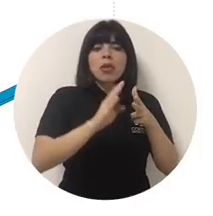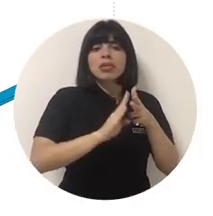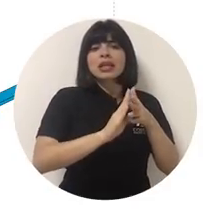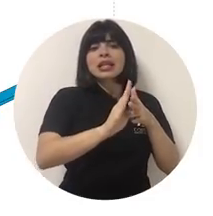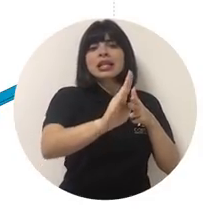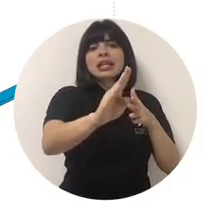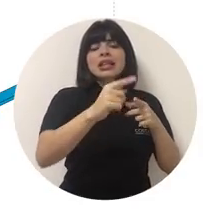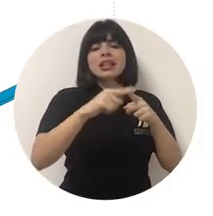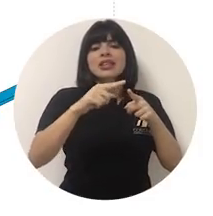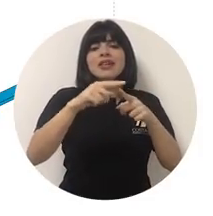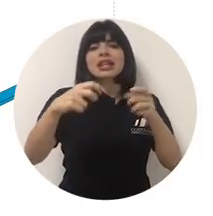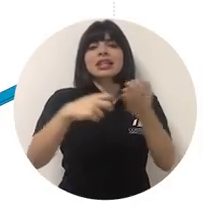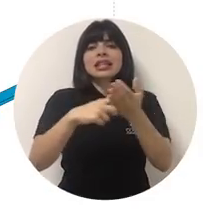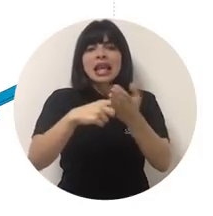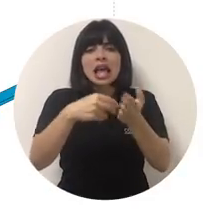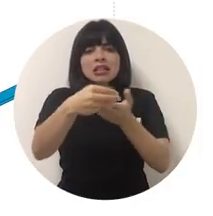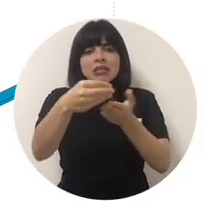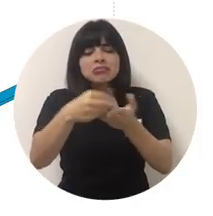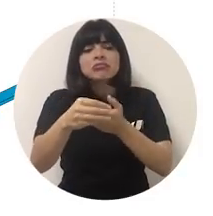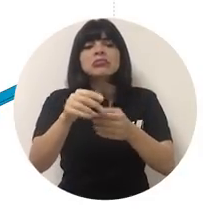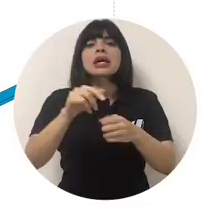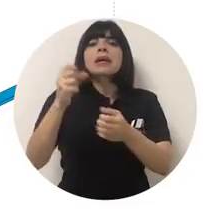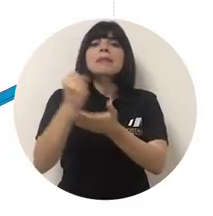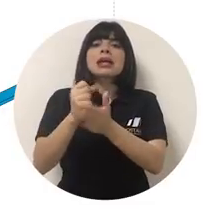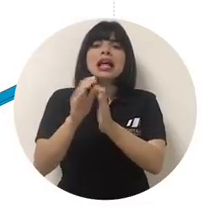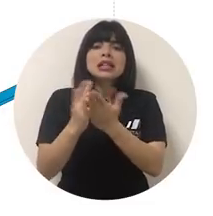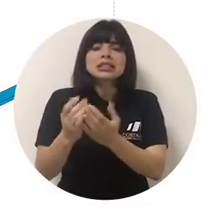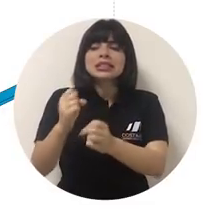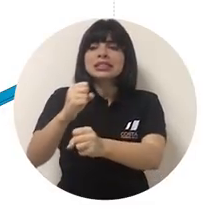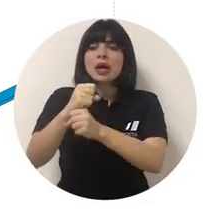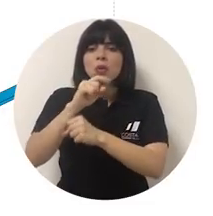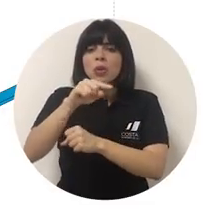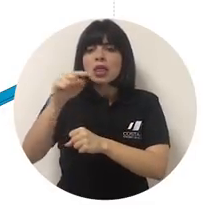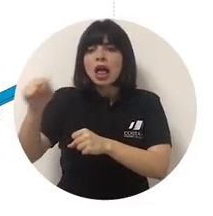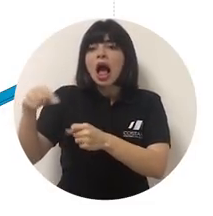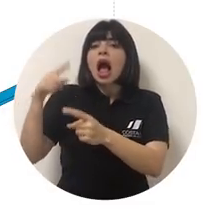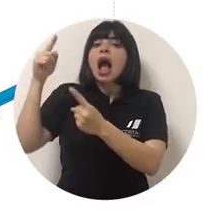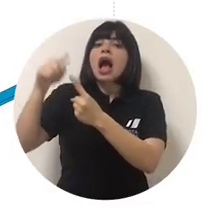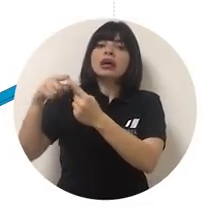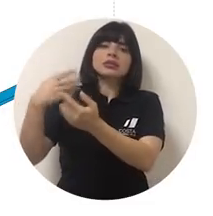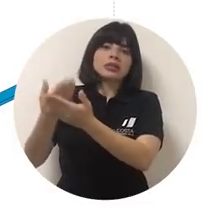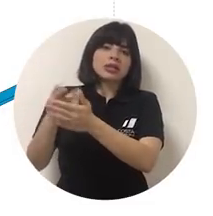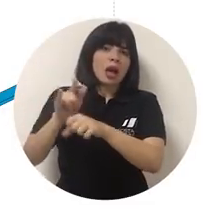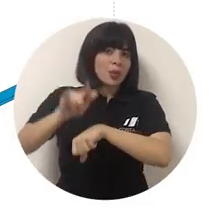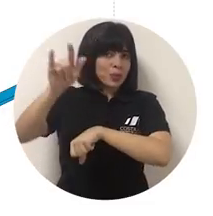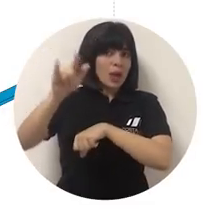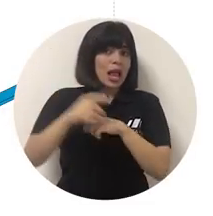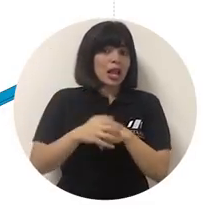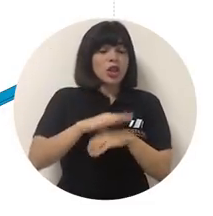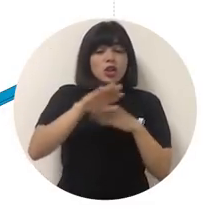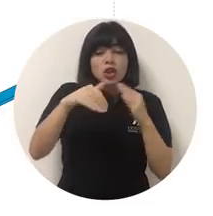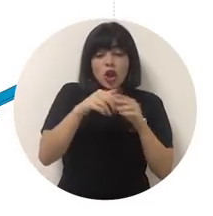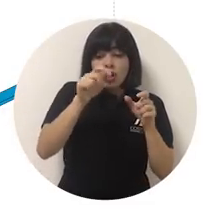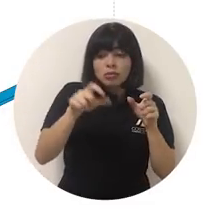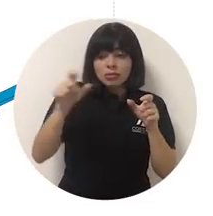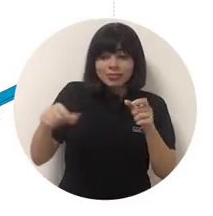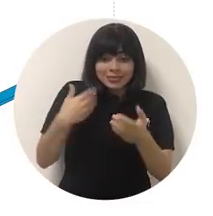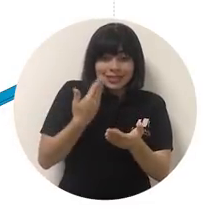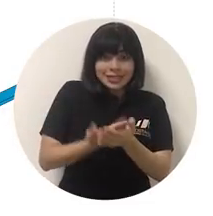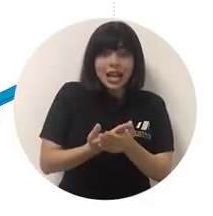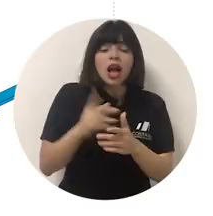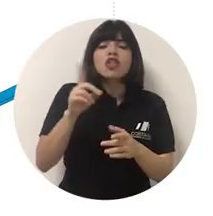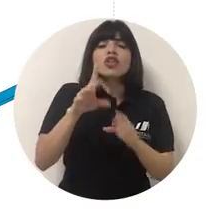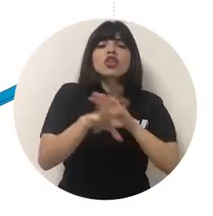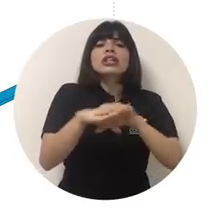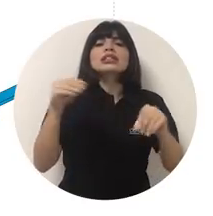a través de las áreas de boletería, emigración y seguridad hasta sus respectivos vuelos. Todos los pasajeros que arriban saldrán